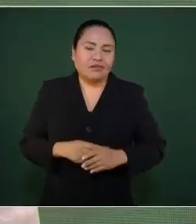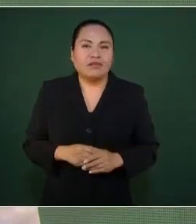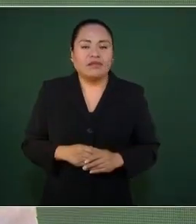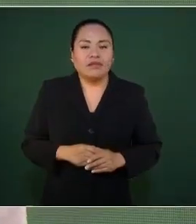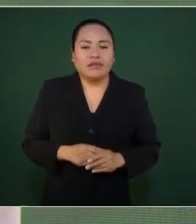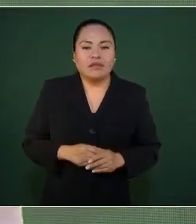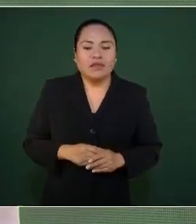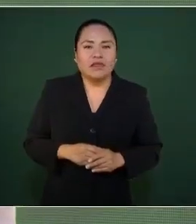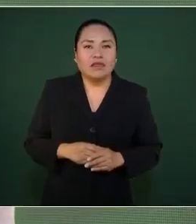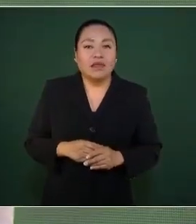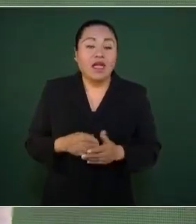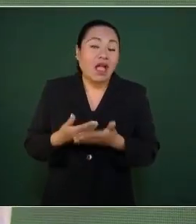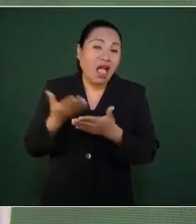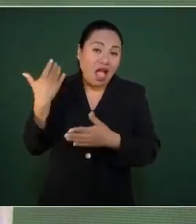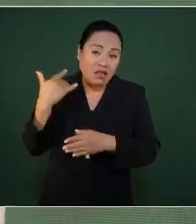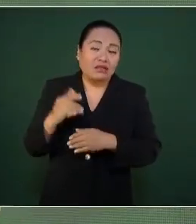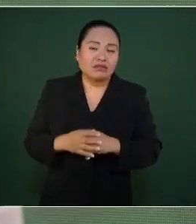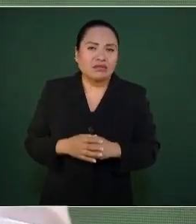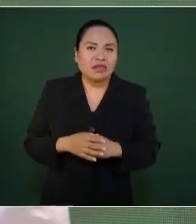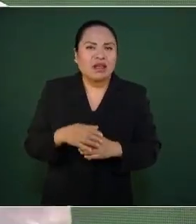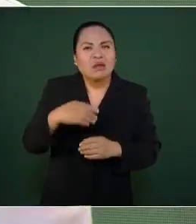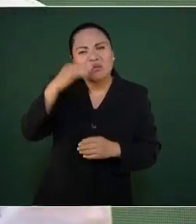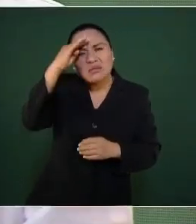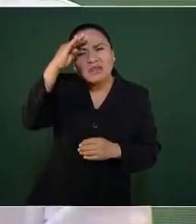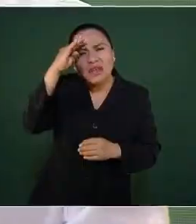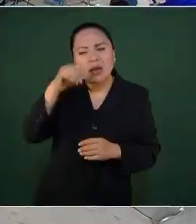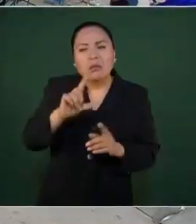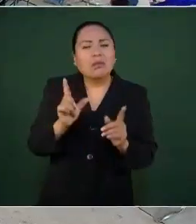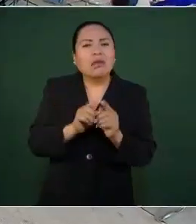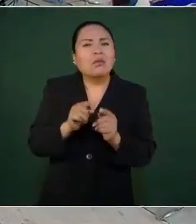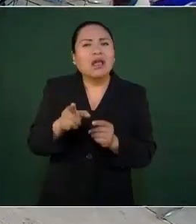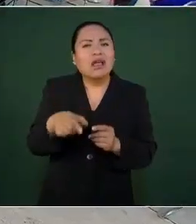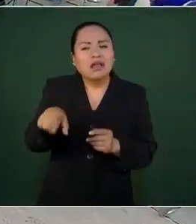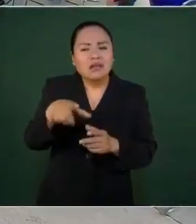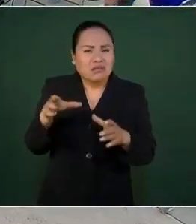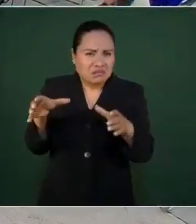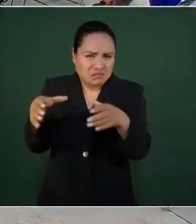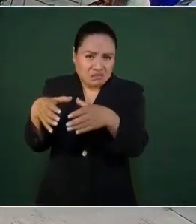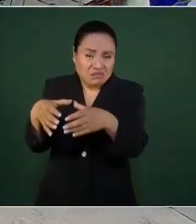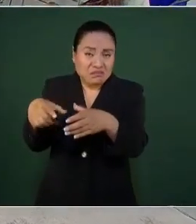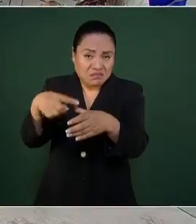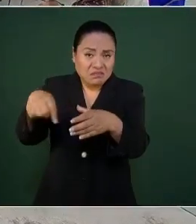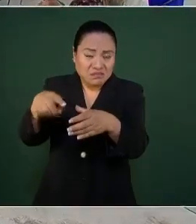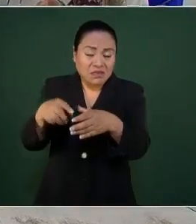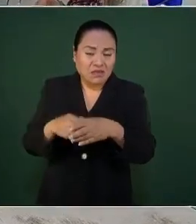la supuesta justificación de que para tener